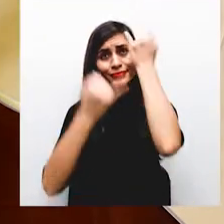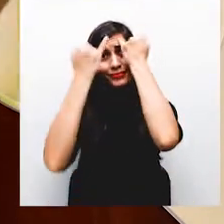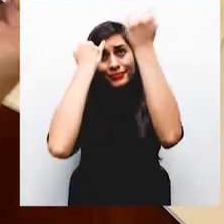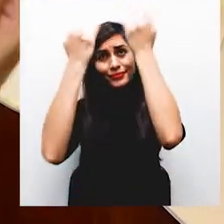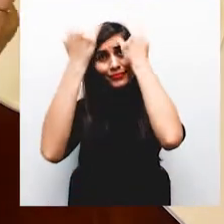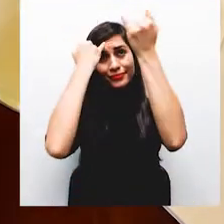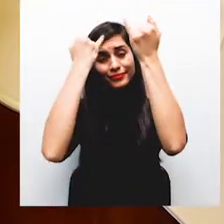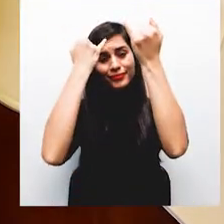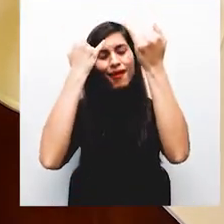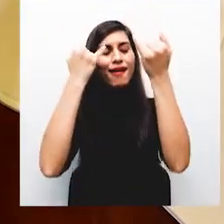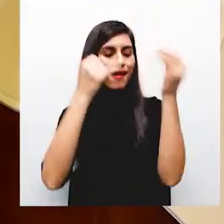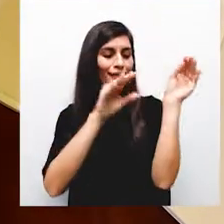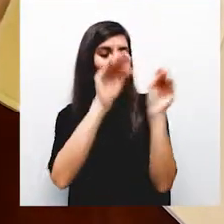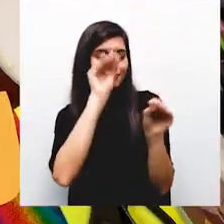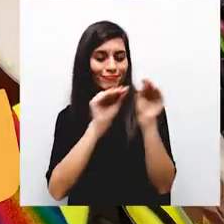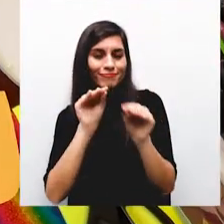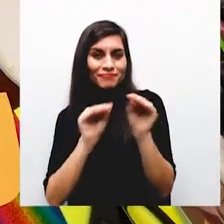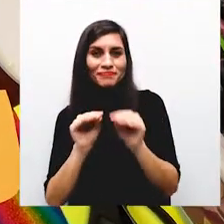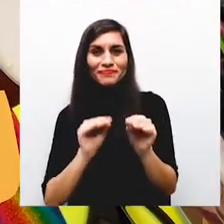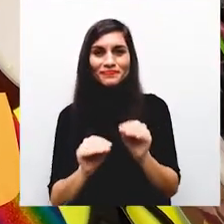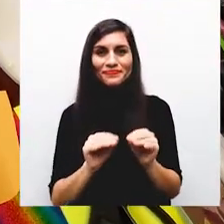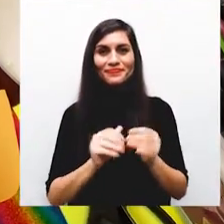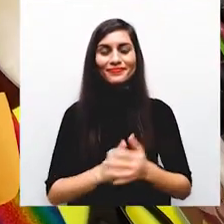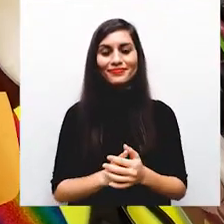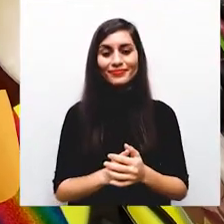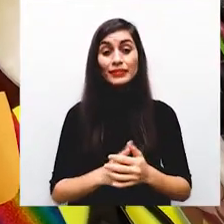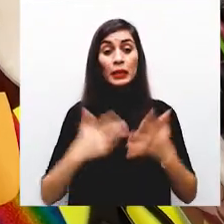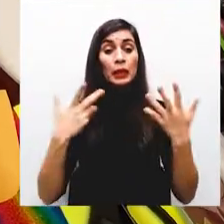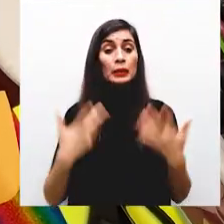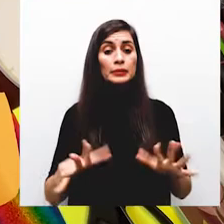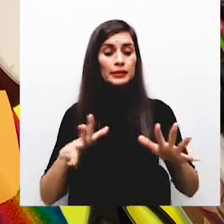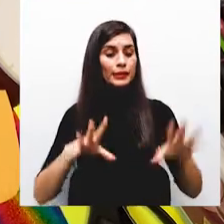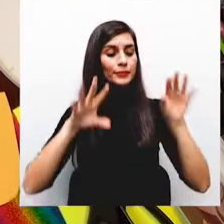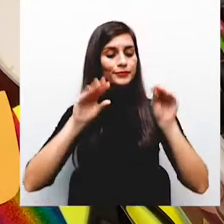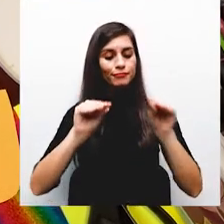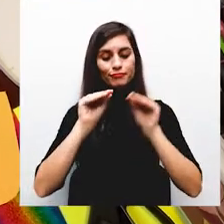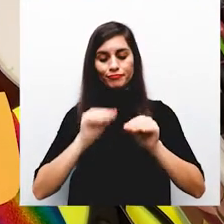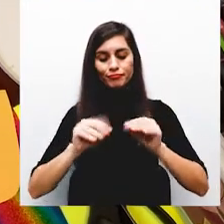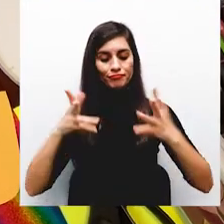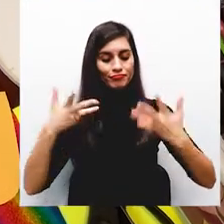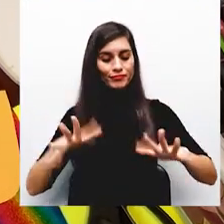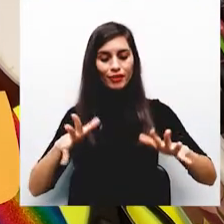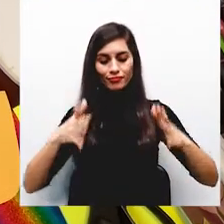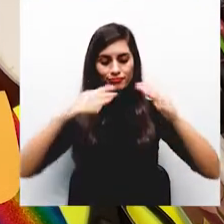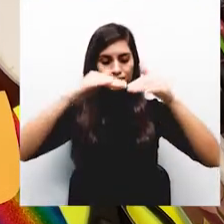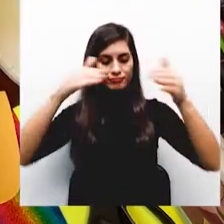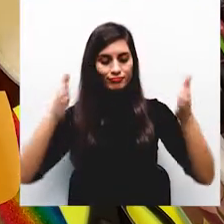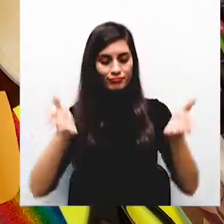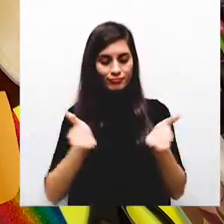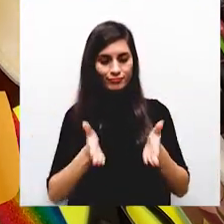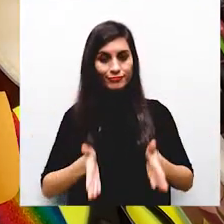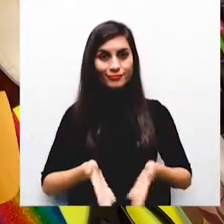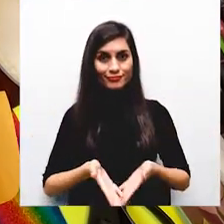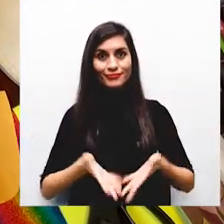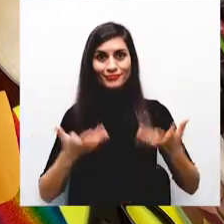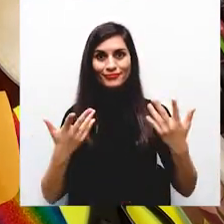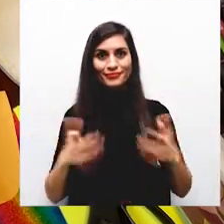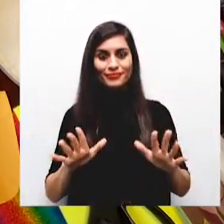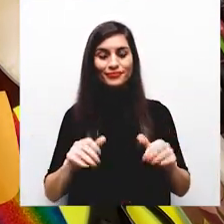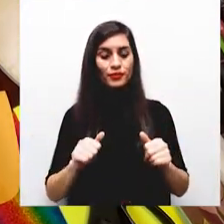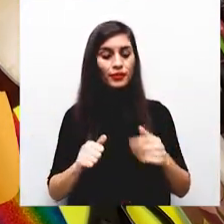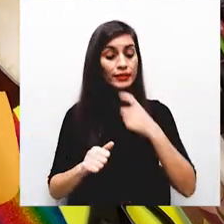de utilizar su imaginación. Bueno, ahora que tenemos pegado ya todos nuestros elementos, que nos